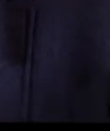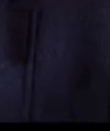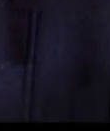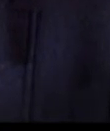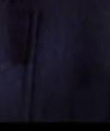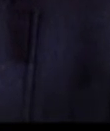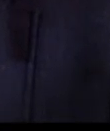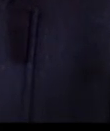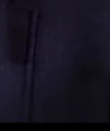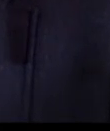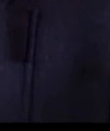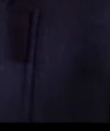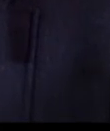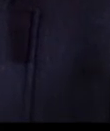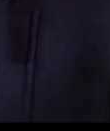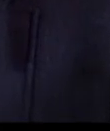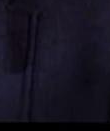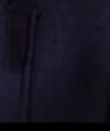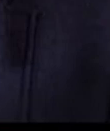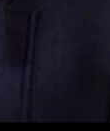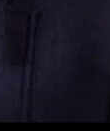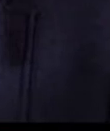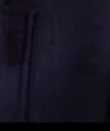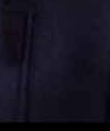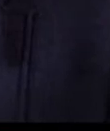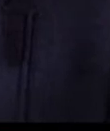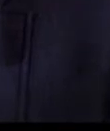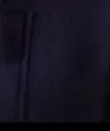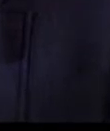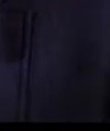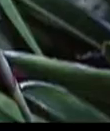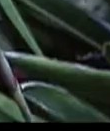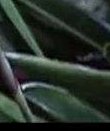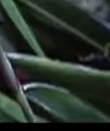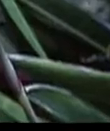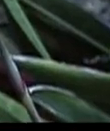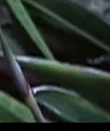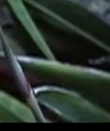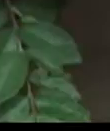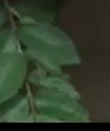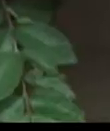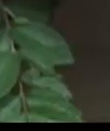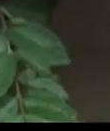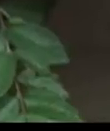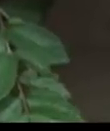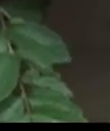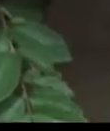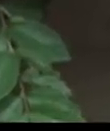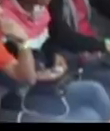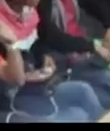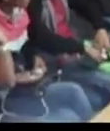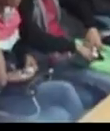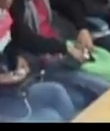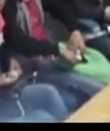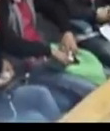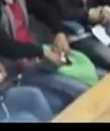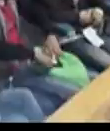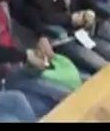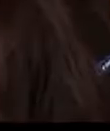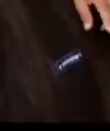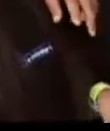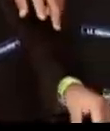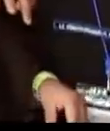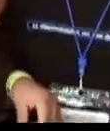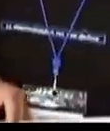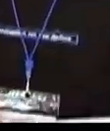Pero un país como el nuestro no puede darse el lujo de olvidarse de un tema como ese. Los temas de desarrollo económico y social no solo impactan